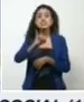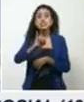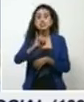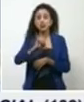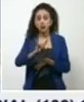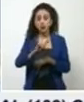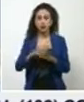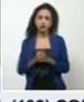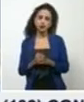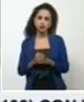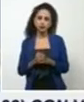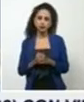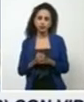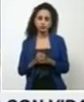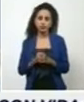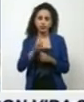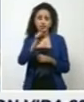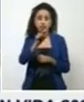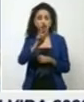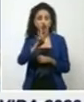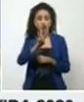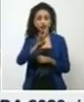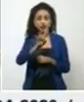132, que es el